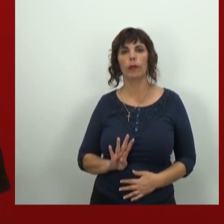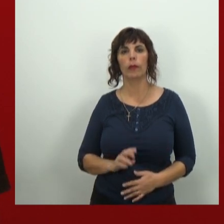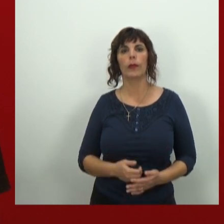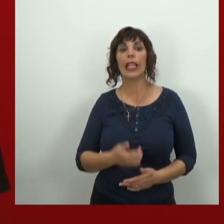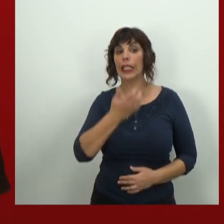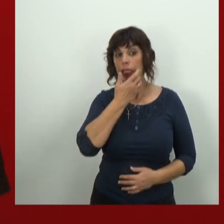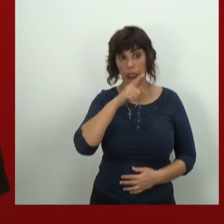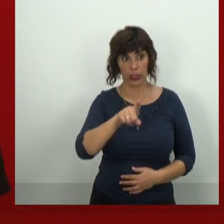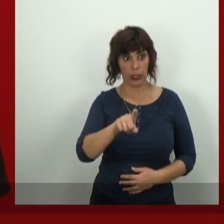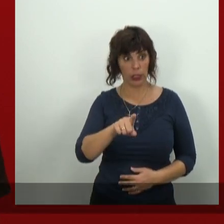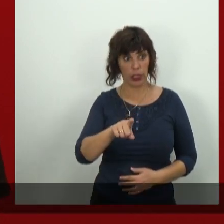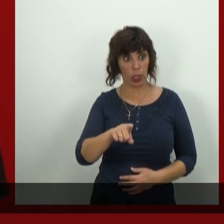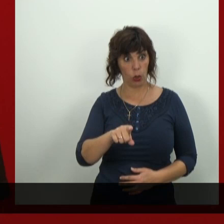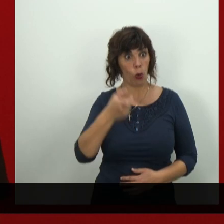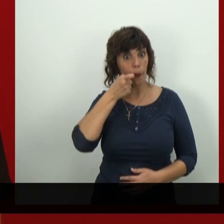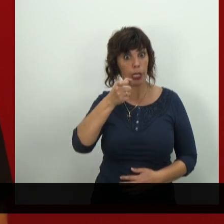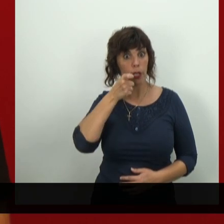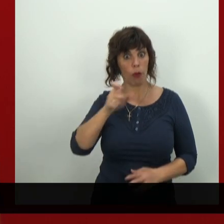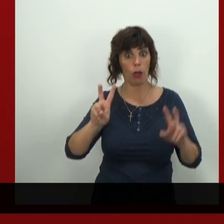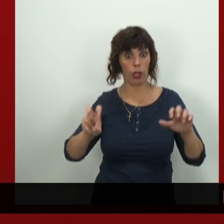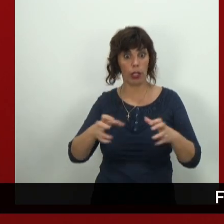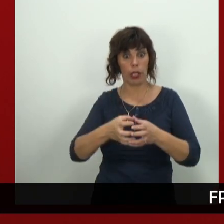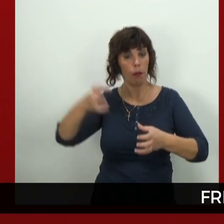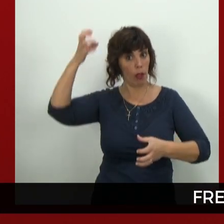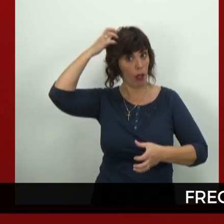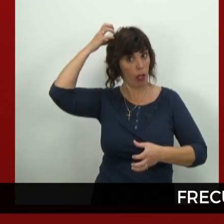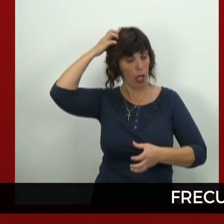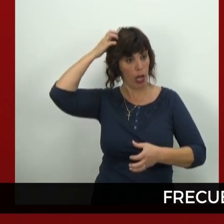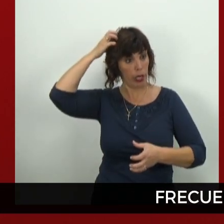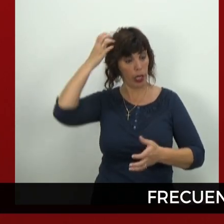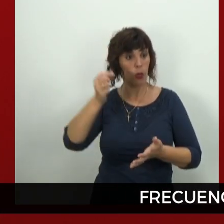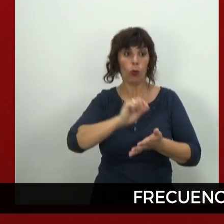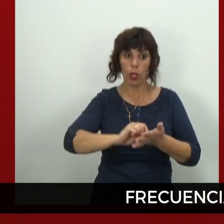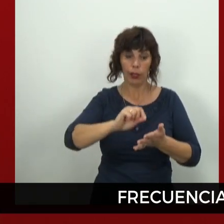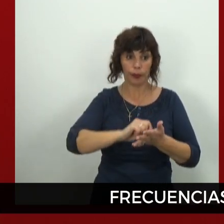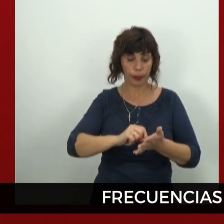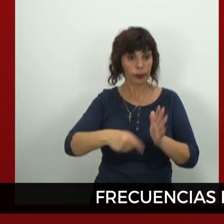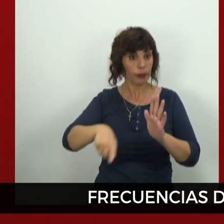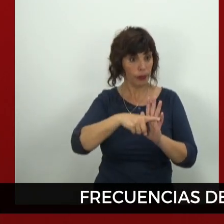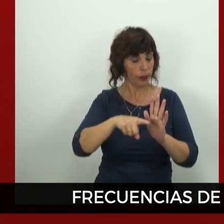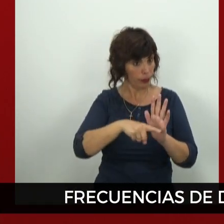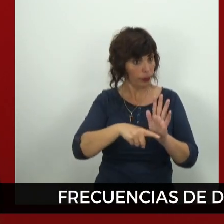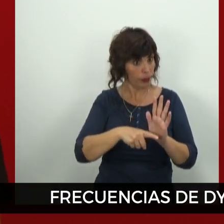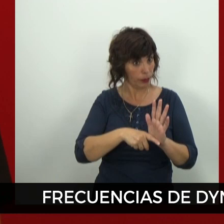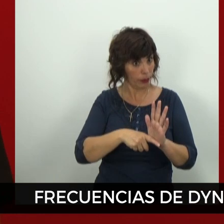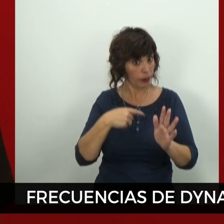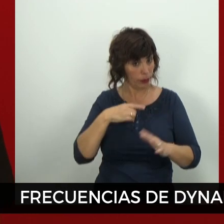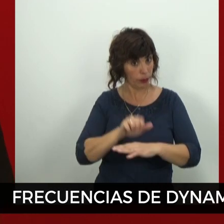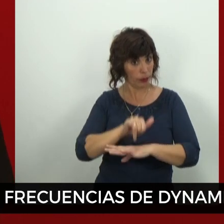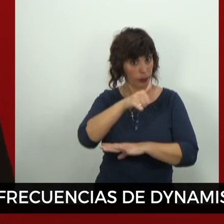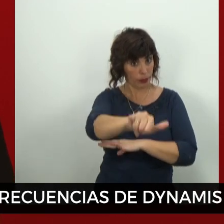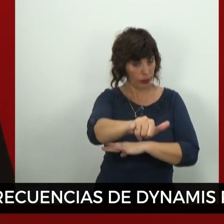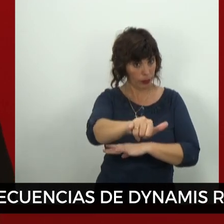Si tú deseas recibir esta lista con los versículos del reino para que veas el poder que tiene el reino, y querido